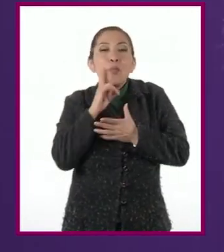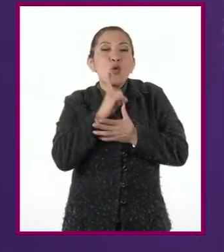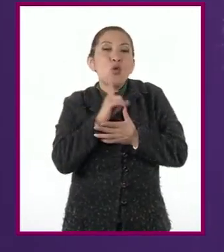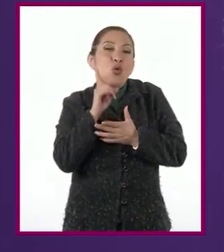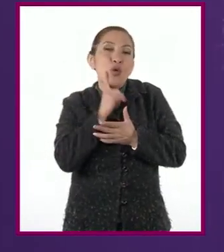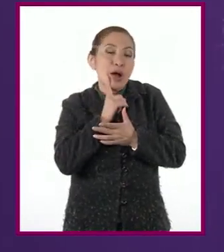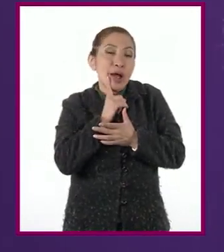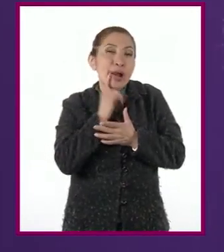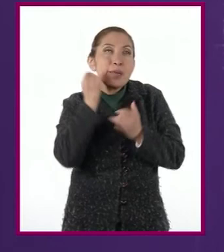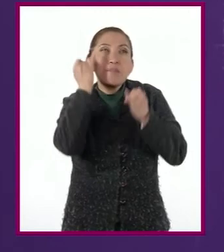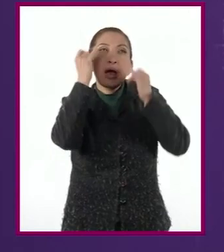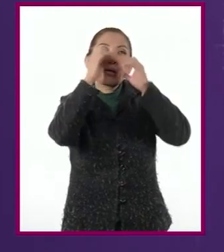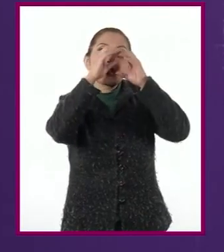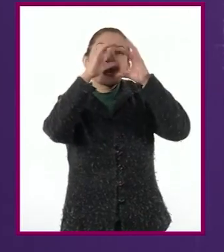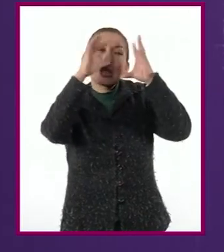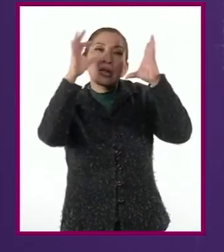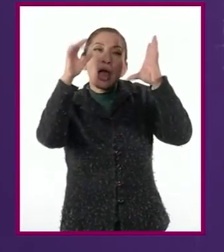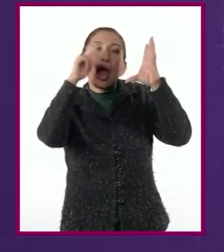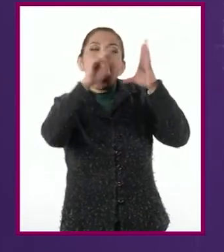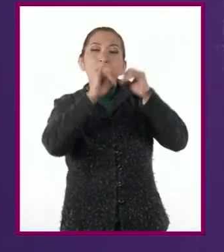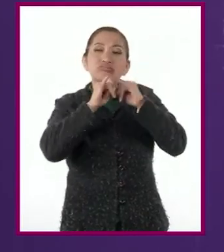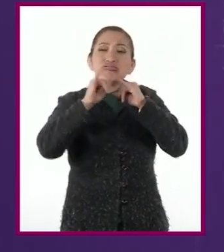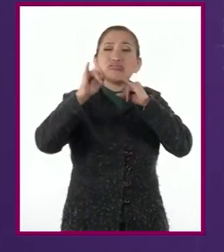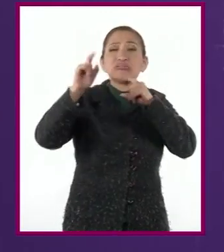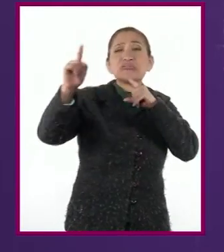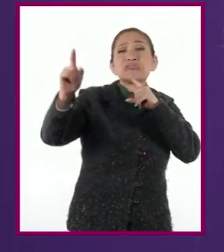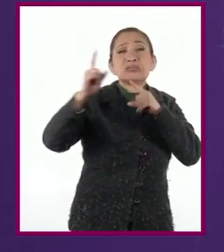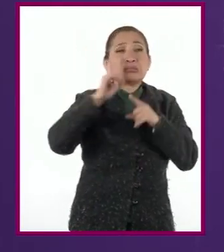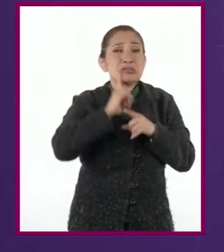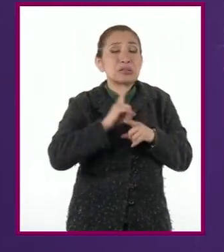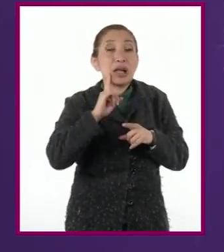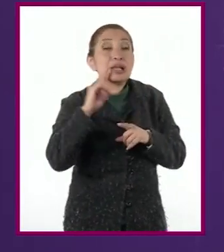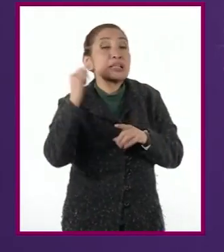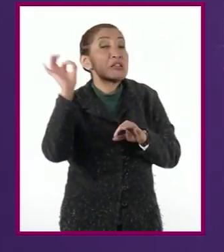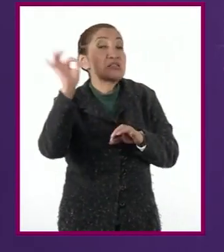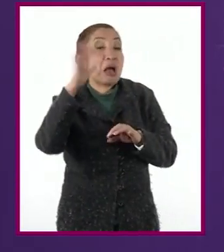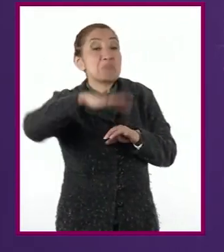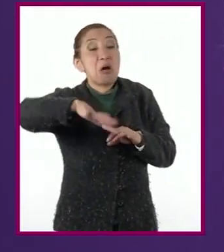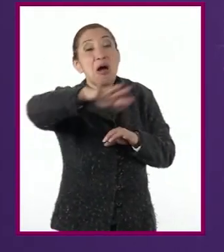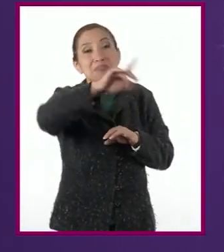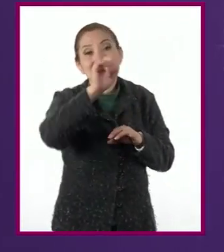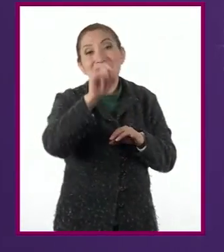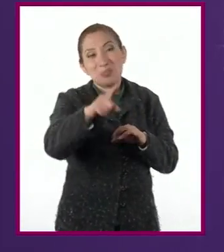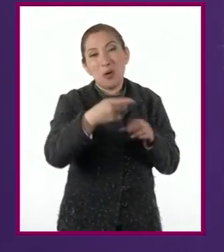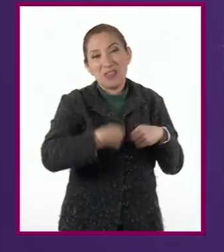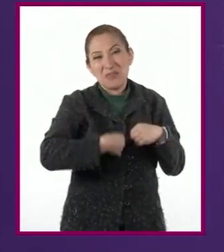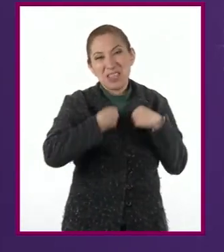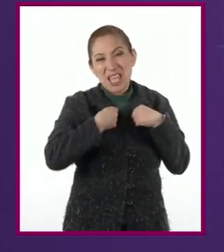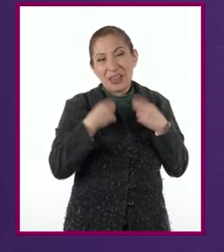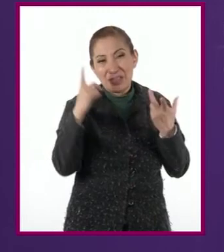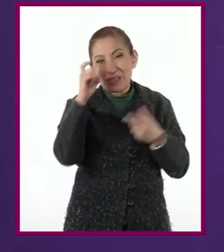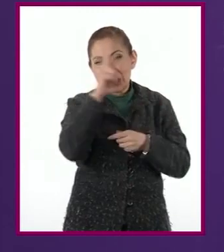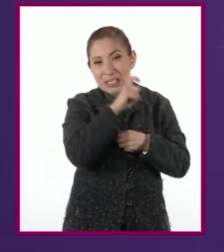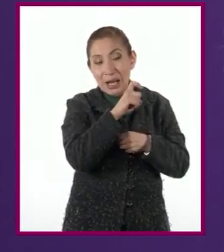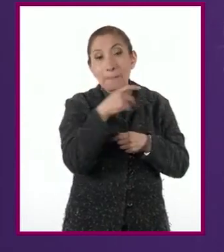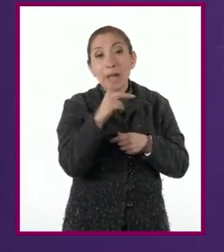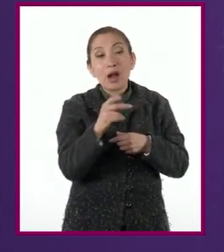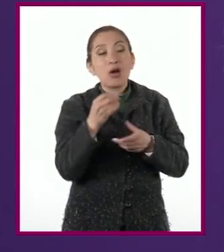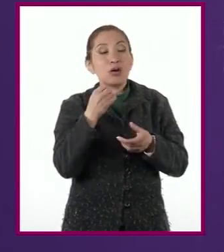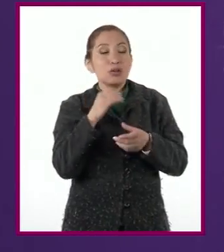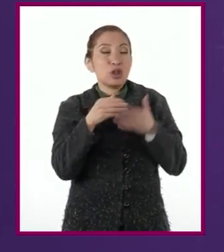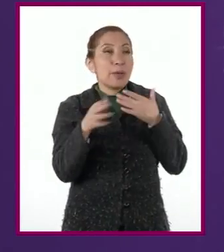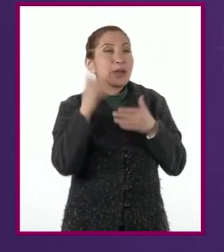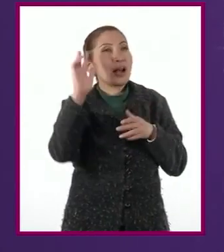cerca, la imagina. Hay distancia entre ellos, quizá por las condiciones en las que vivían, pero aún así